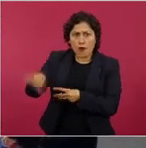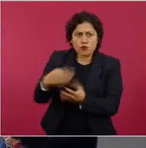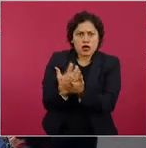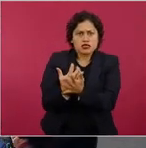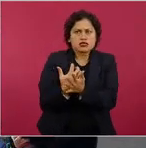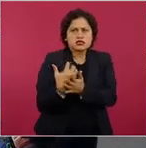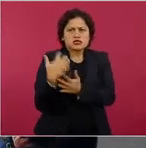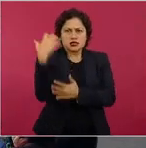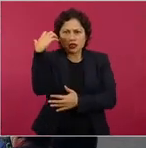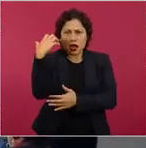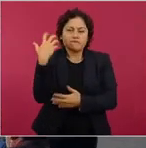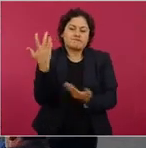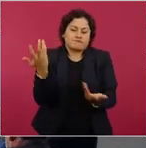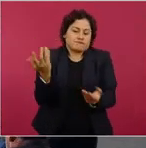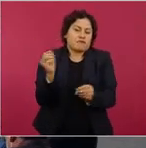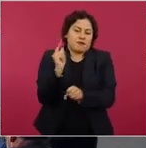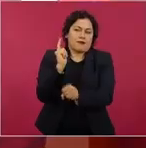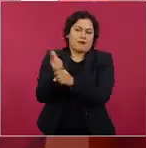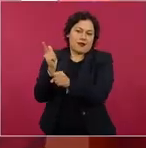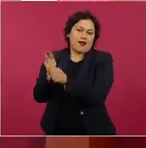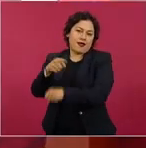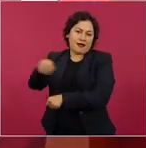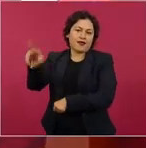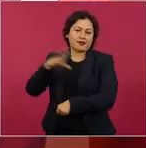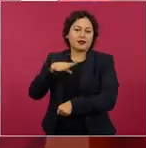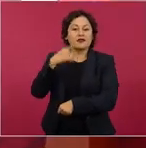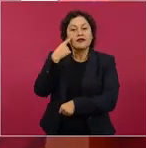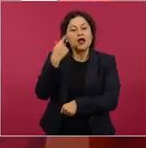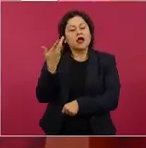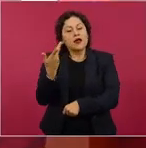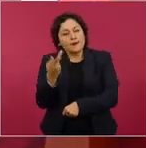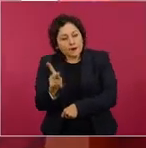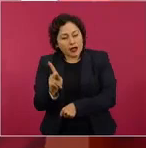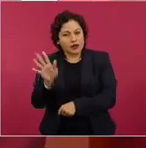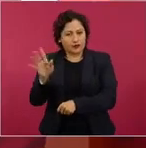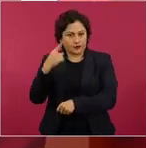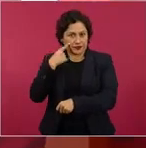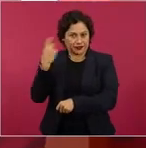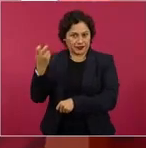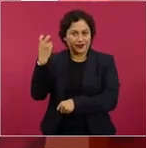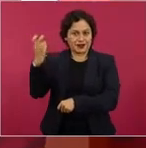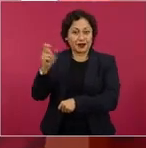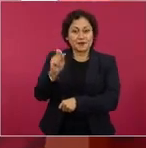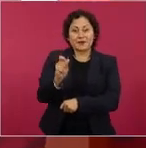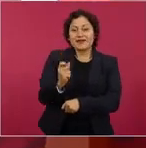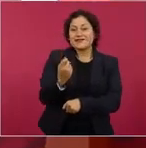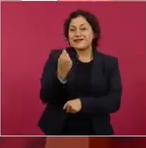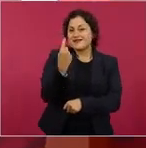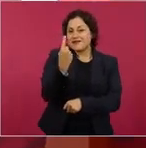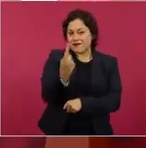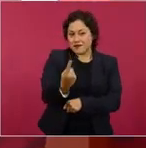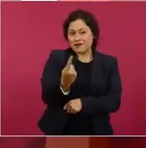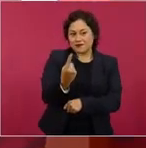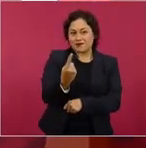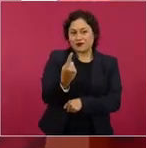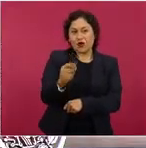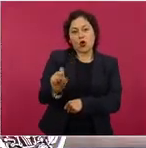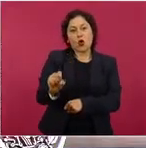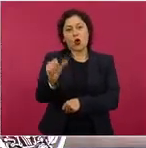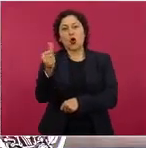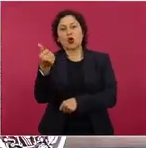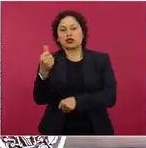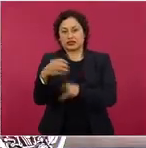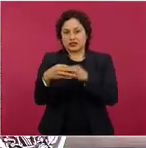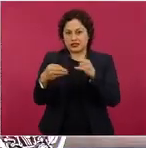precio promedio 21 pesos con 11 centavos, Y eso también gracias en las